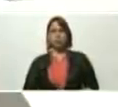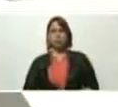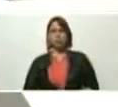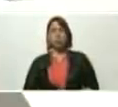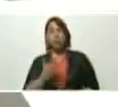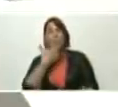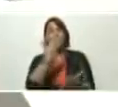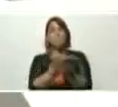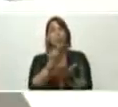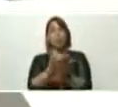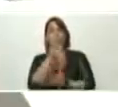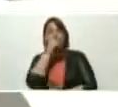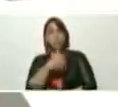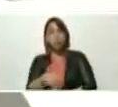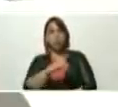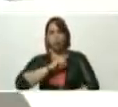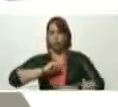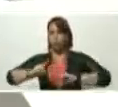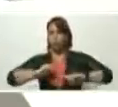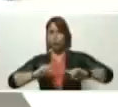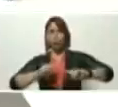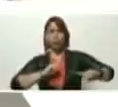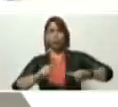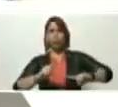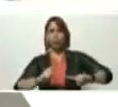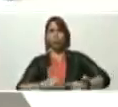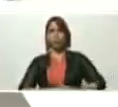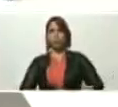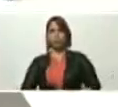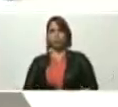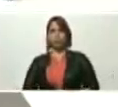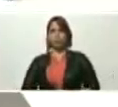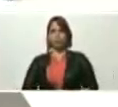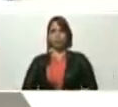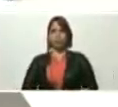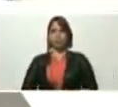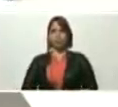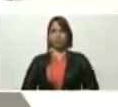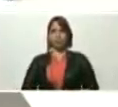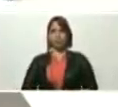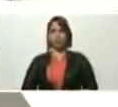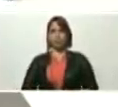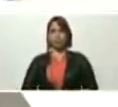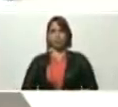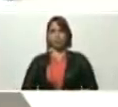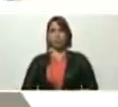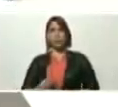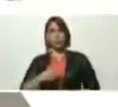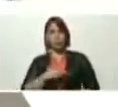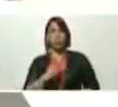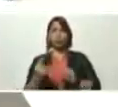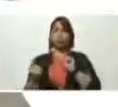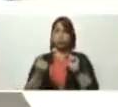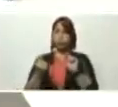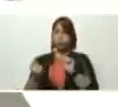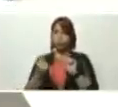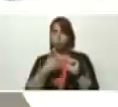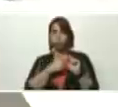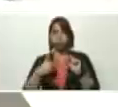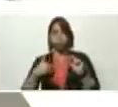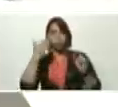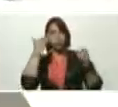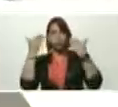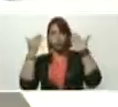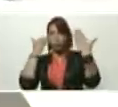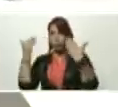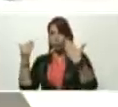las propuestas del pueblo y actuando, actuando, actuando. Así que estamos en eso. Quería saludar a todo